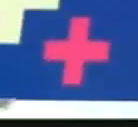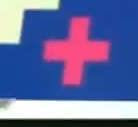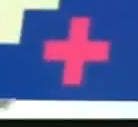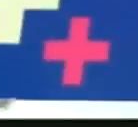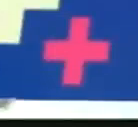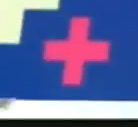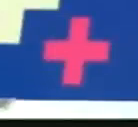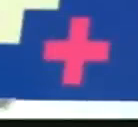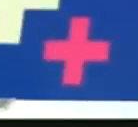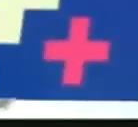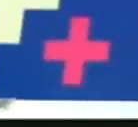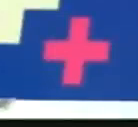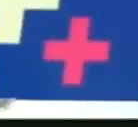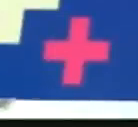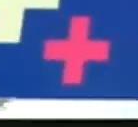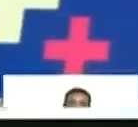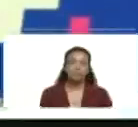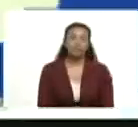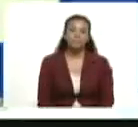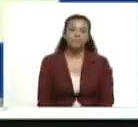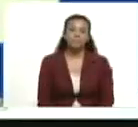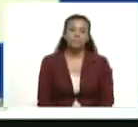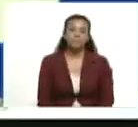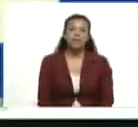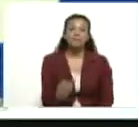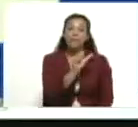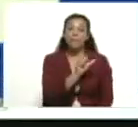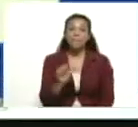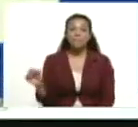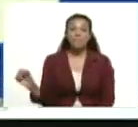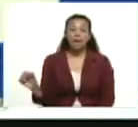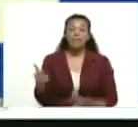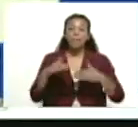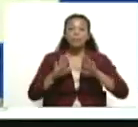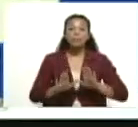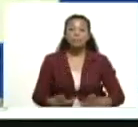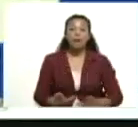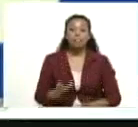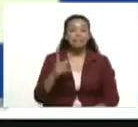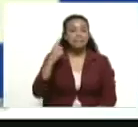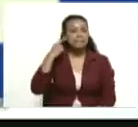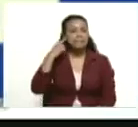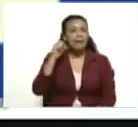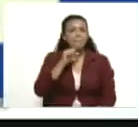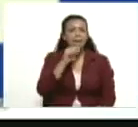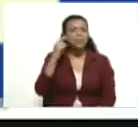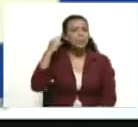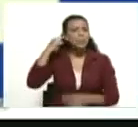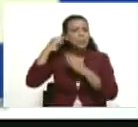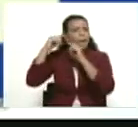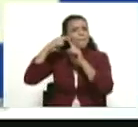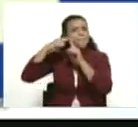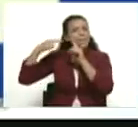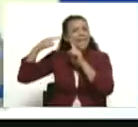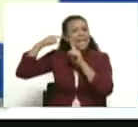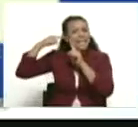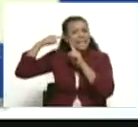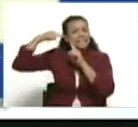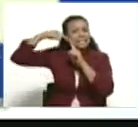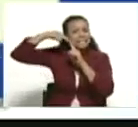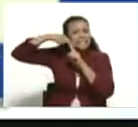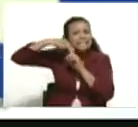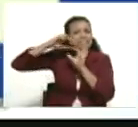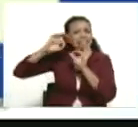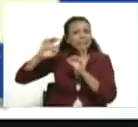Semana de trabajo pausada en medio de la recuperación de la otitis. Otitis media maduro, curado. Esa va a ser la tendencia